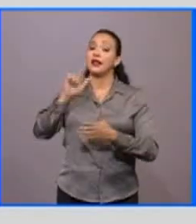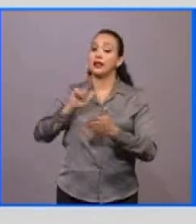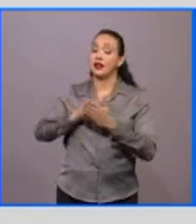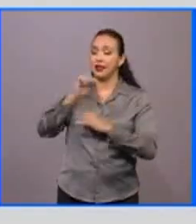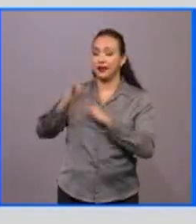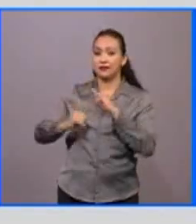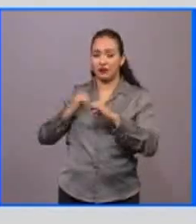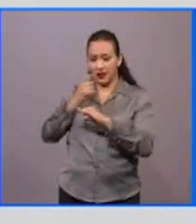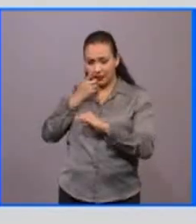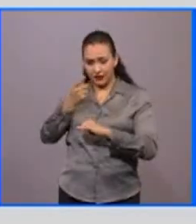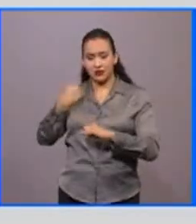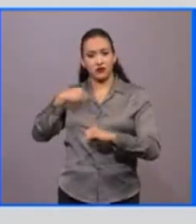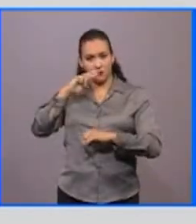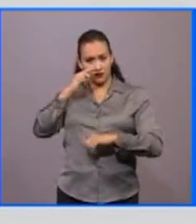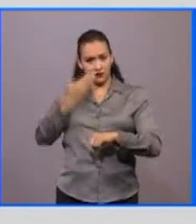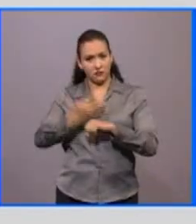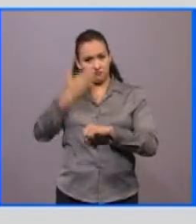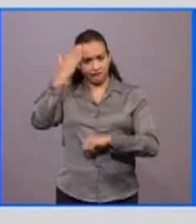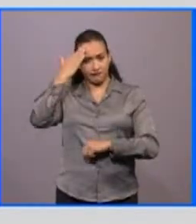internacionales.